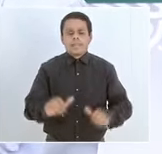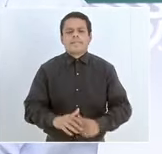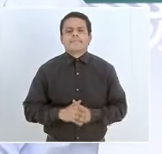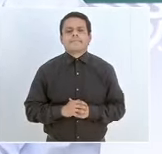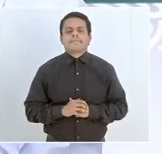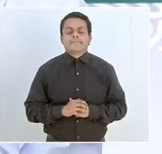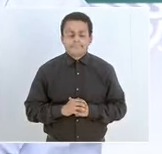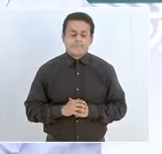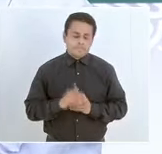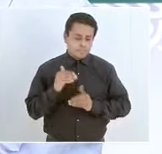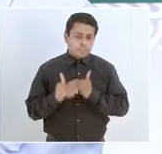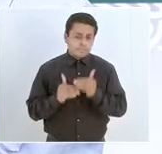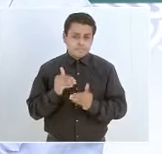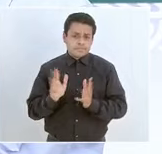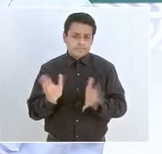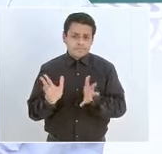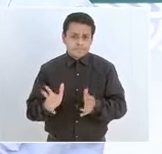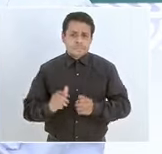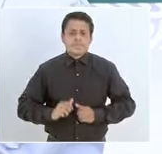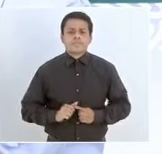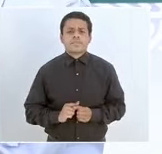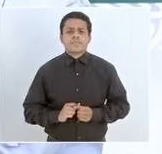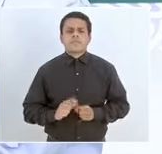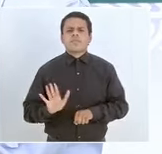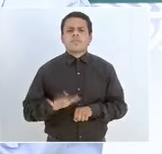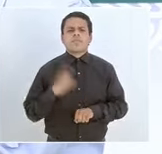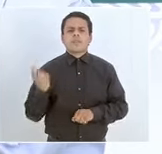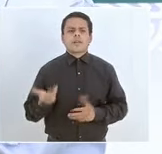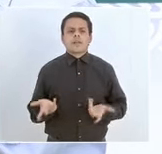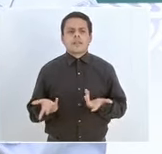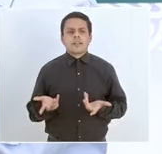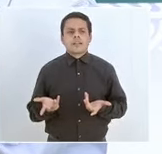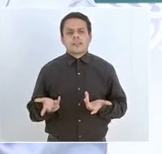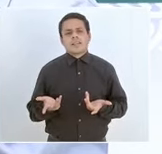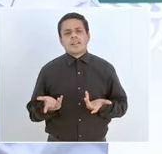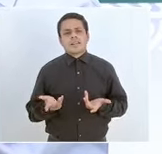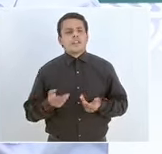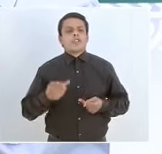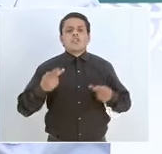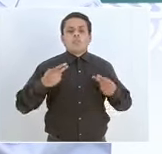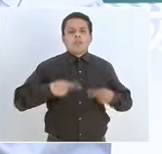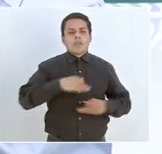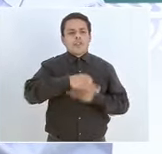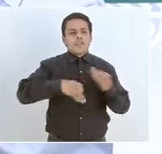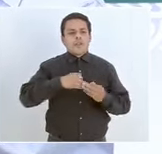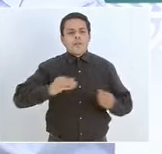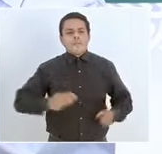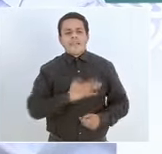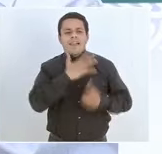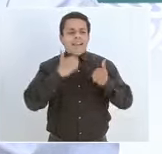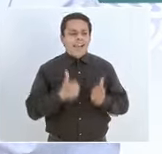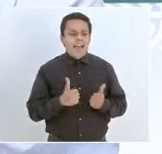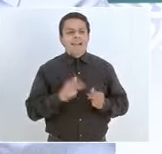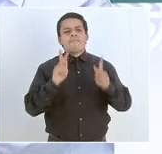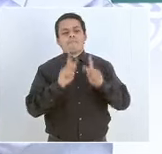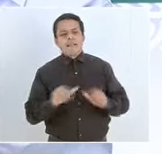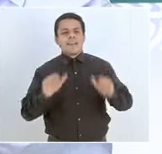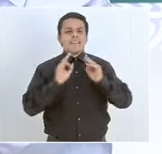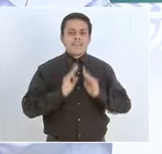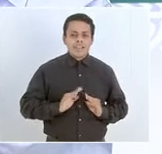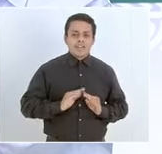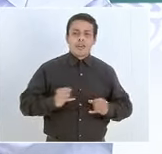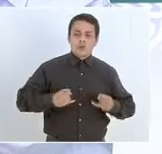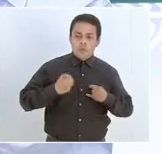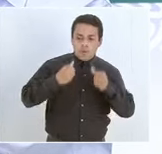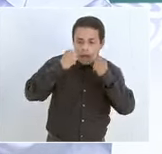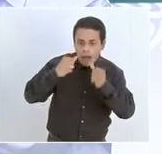Se está avanzando, porque si hay bienestar, hay paz y hay tranquilidad. Si se atiende a los jóvenes,